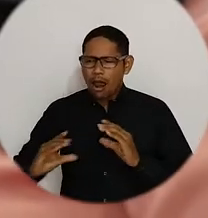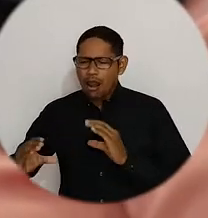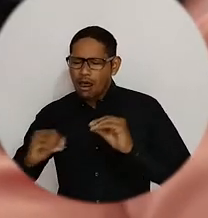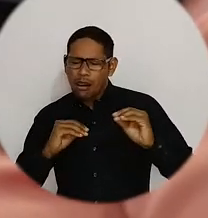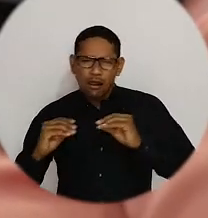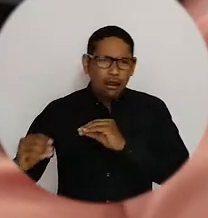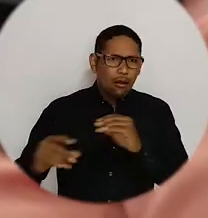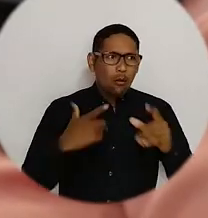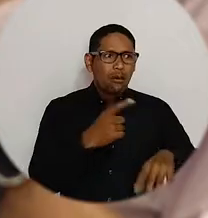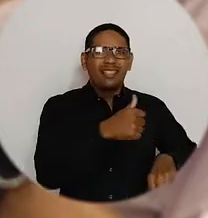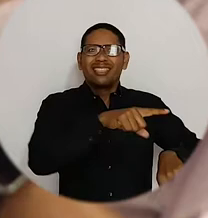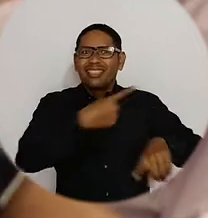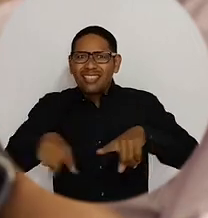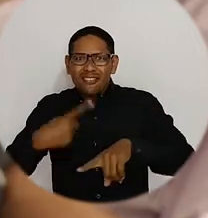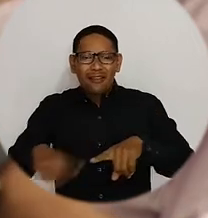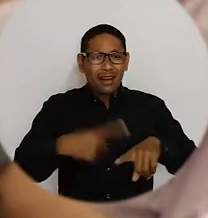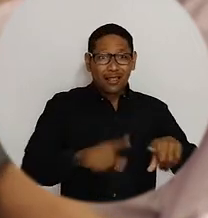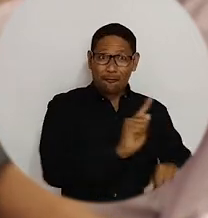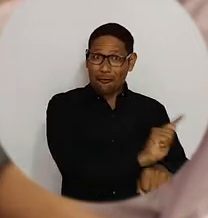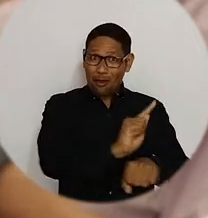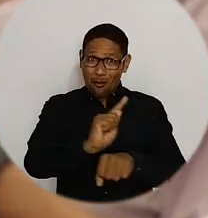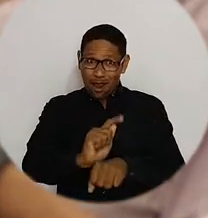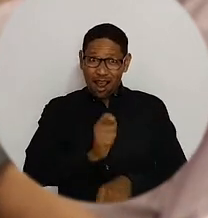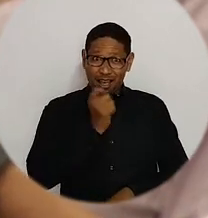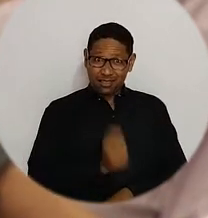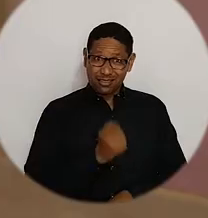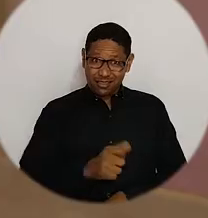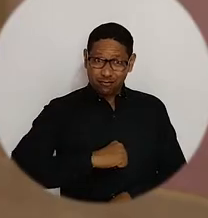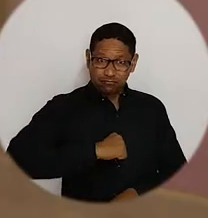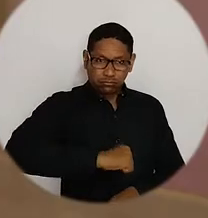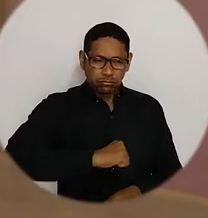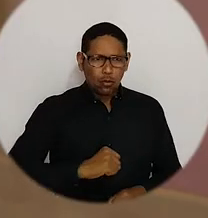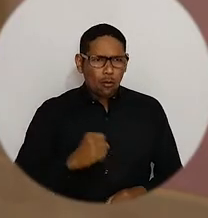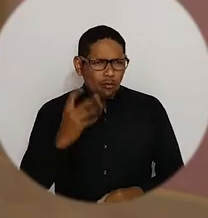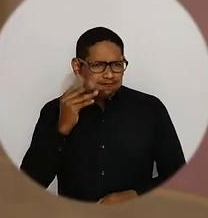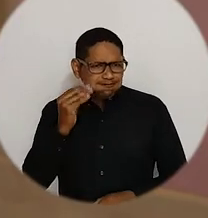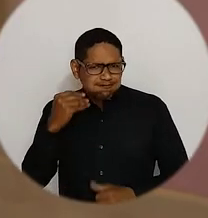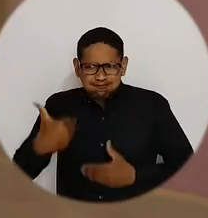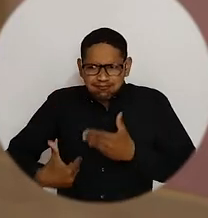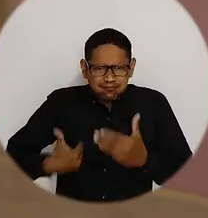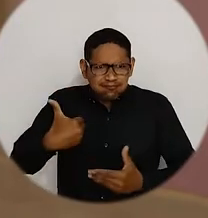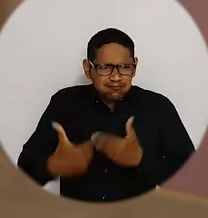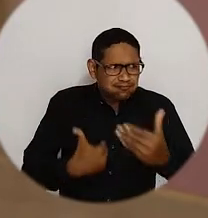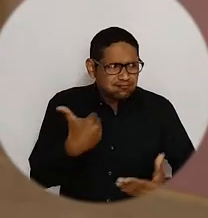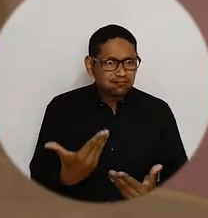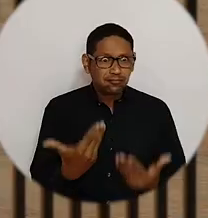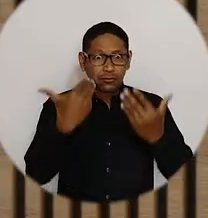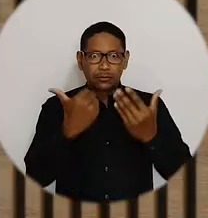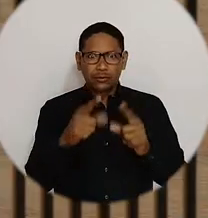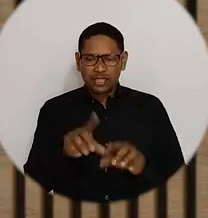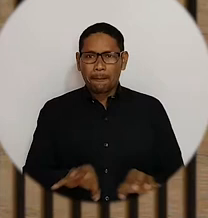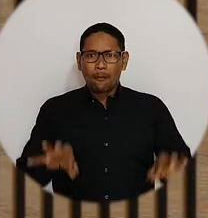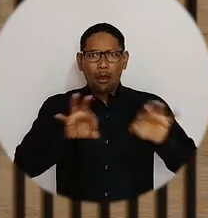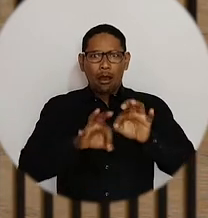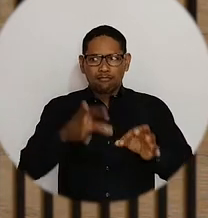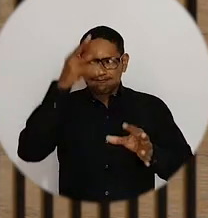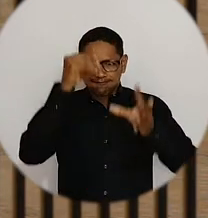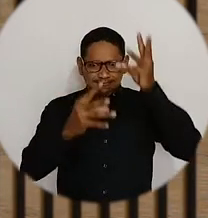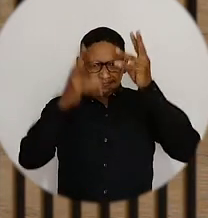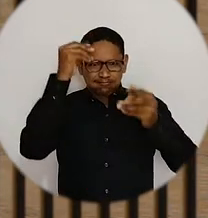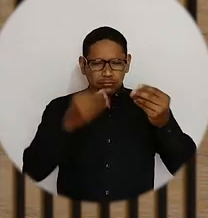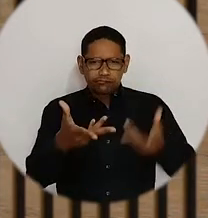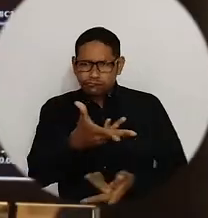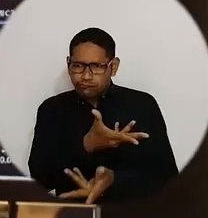diálogo, la conversación que tenga con las diferentes facultades de derecho para conocer sus experiencias, sus resultados de aprendizaje, pero sobre todo